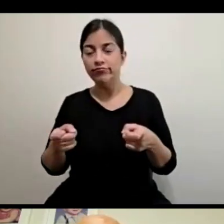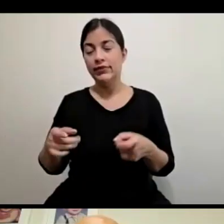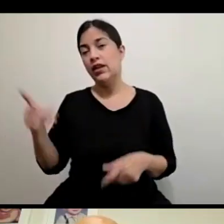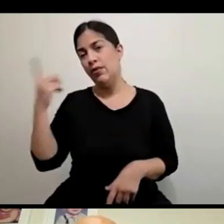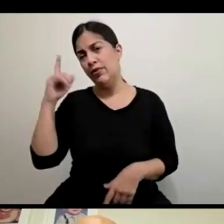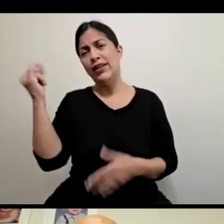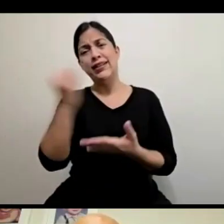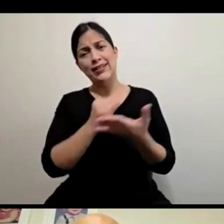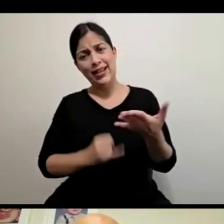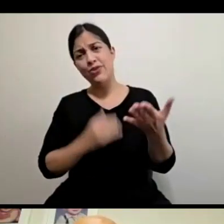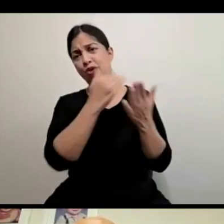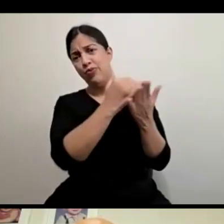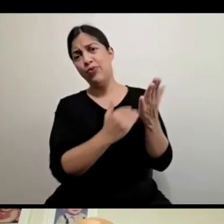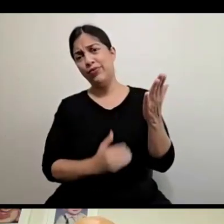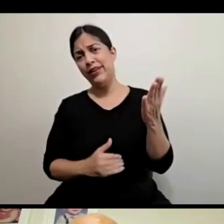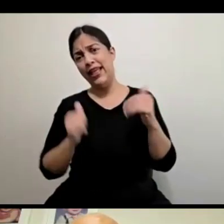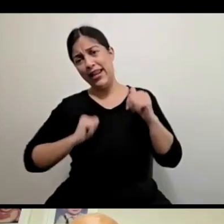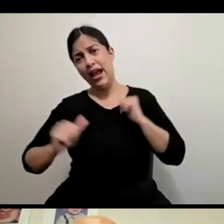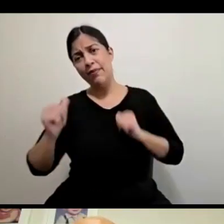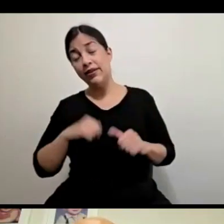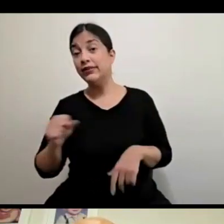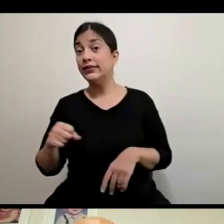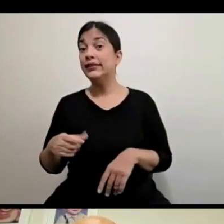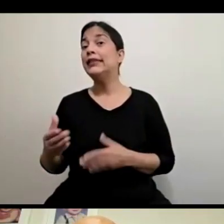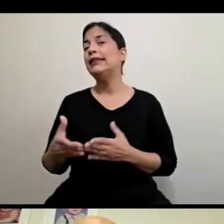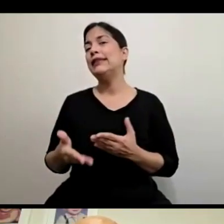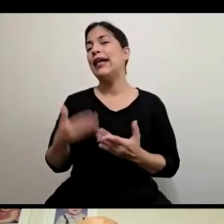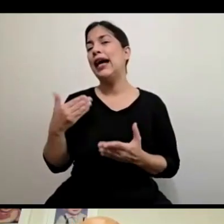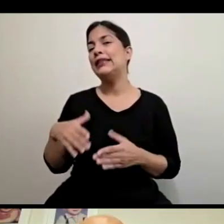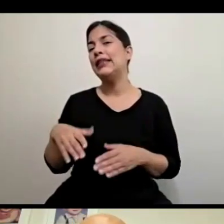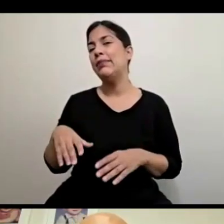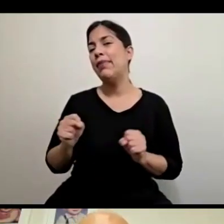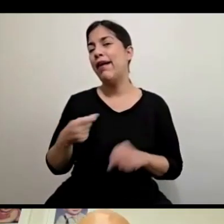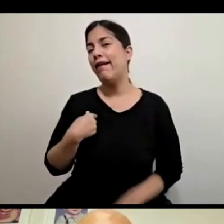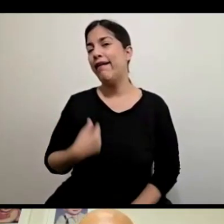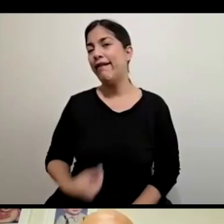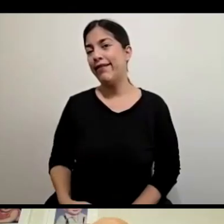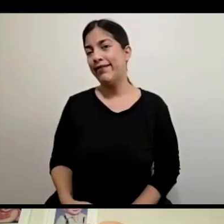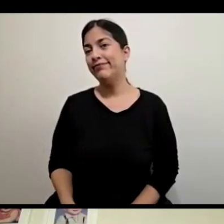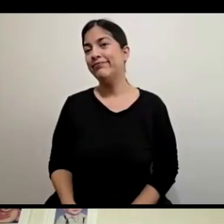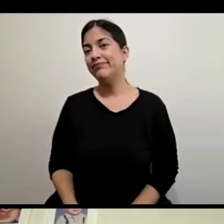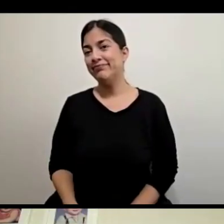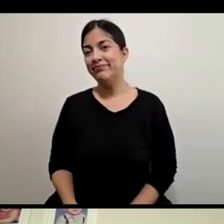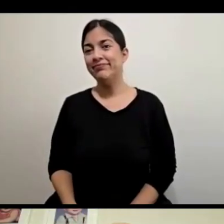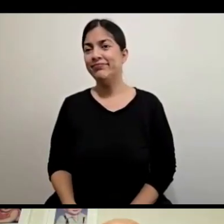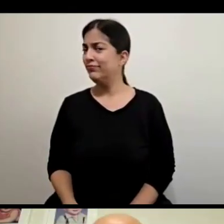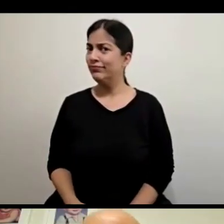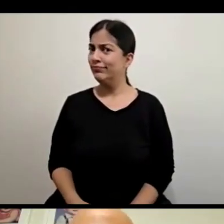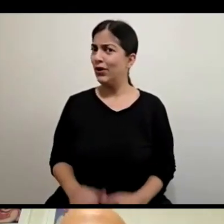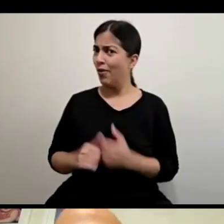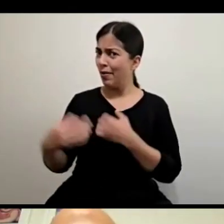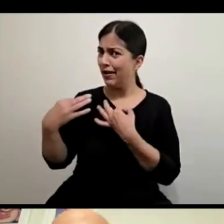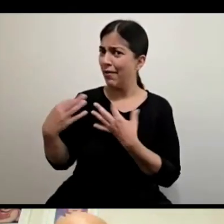el currículo, ¿no? De drama. Sí, por poco me agajan. ¿Cómo? Por poco me agajan con eso. ¿Cómo? Explícame.